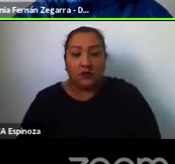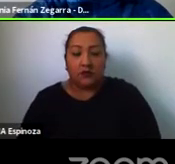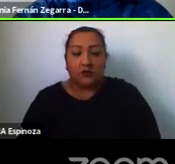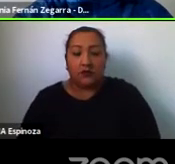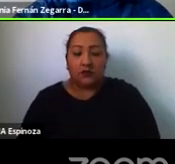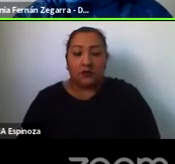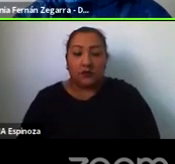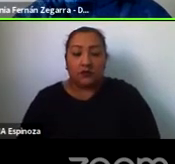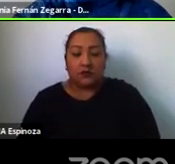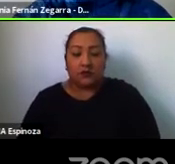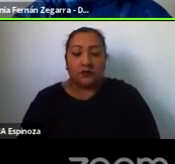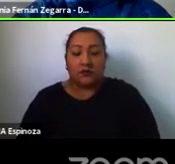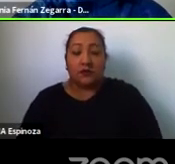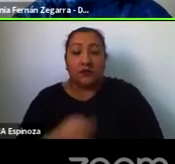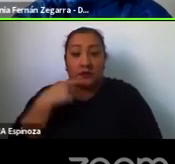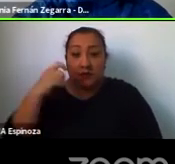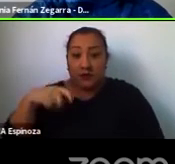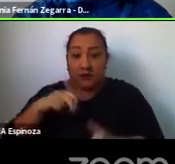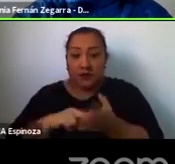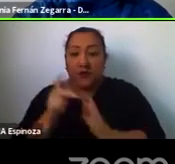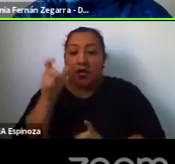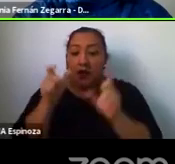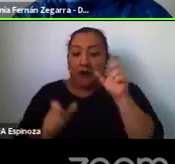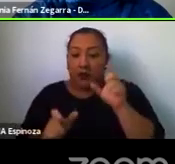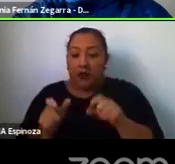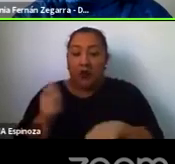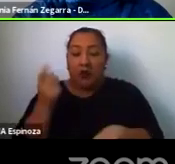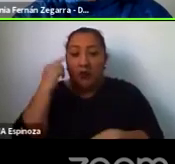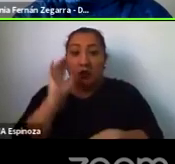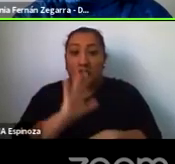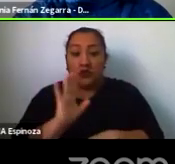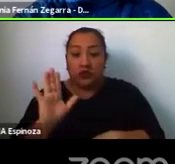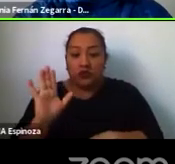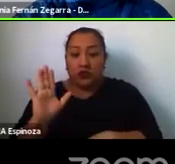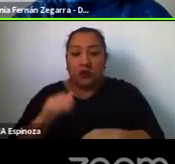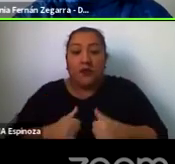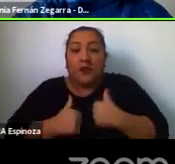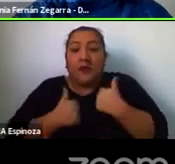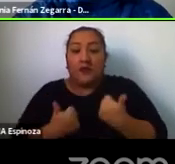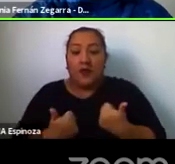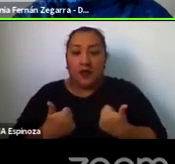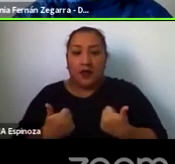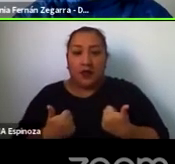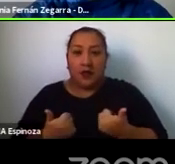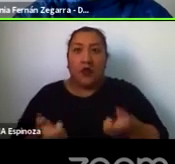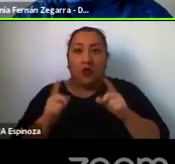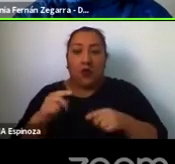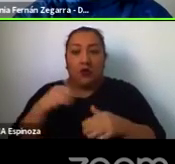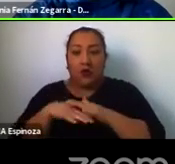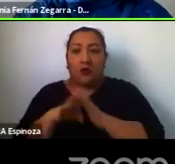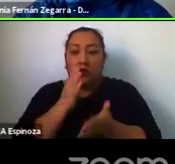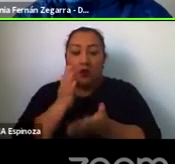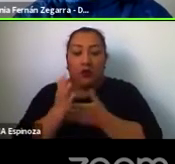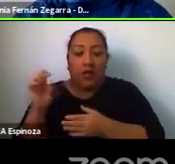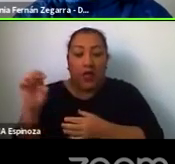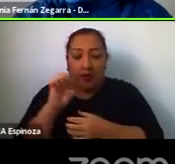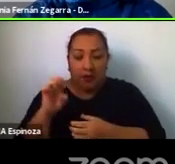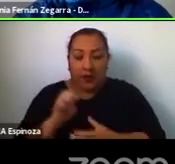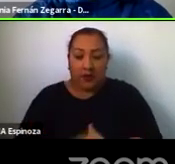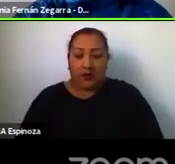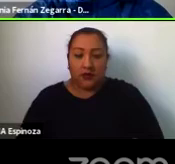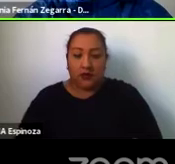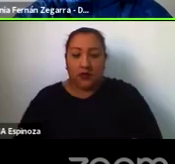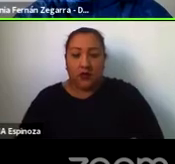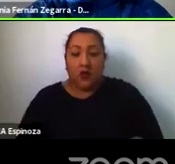hacer necesariamente a los pacientes para su sobrevivencia, cuando están en un estado de salud crítico o cuando